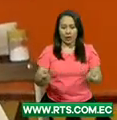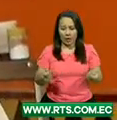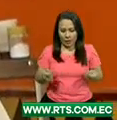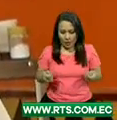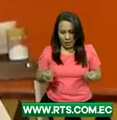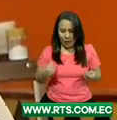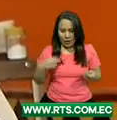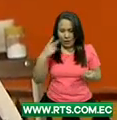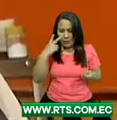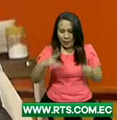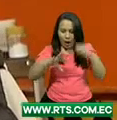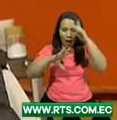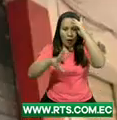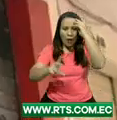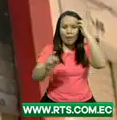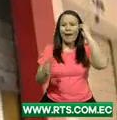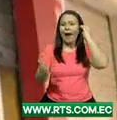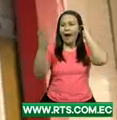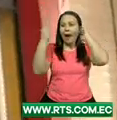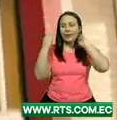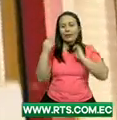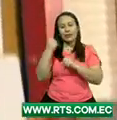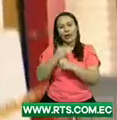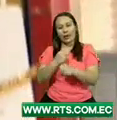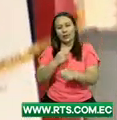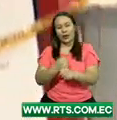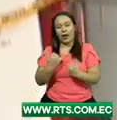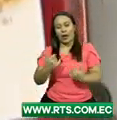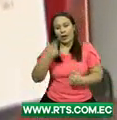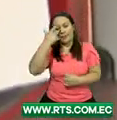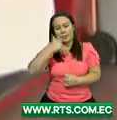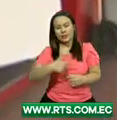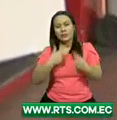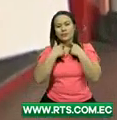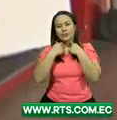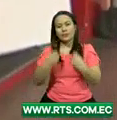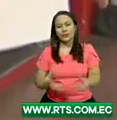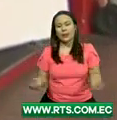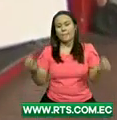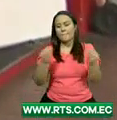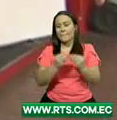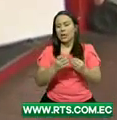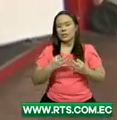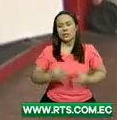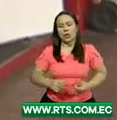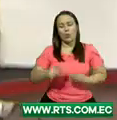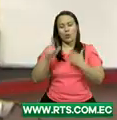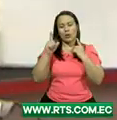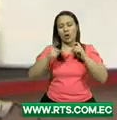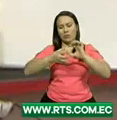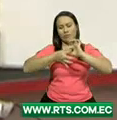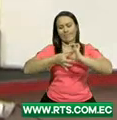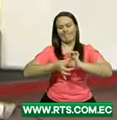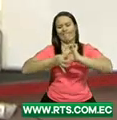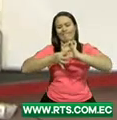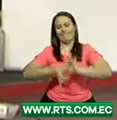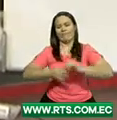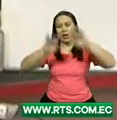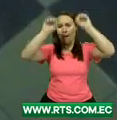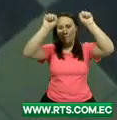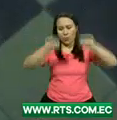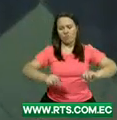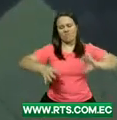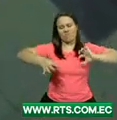a retirar el dinero del día anterior mientras que los afectados por ahora anunciaron que redoblarán la seguridad en esta puerta para que aquí el sujeto no